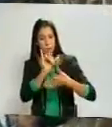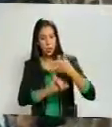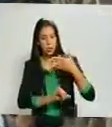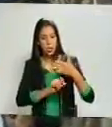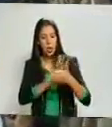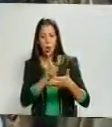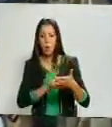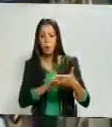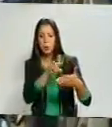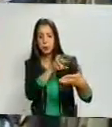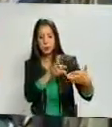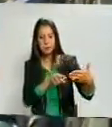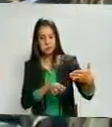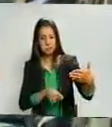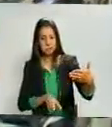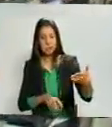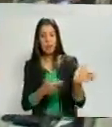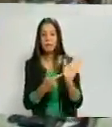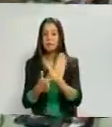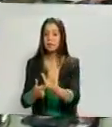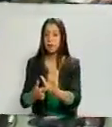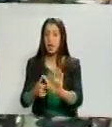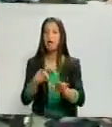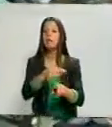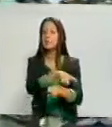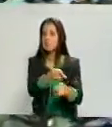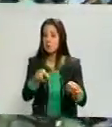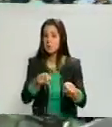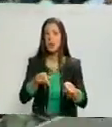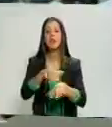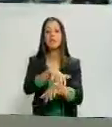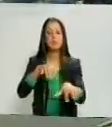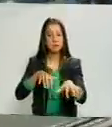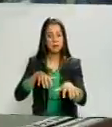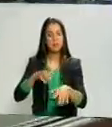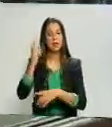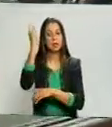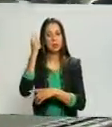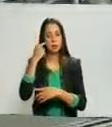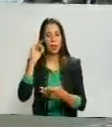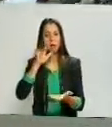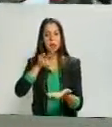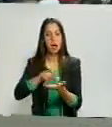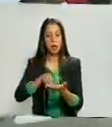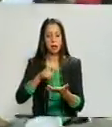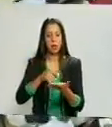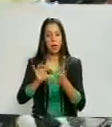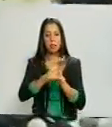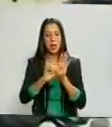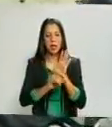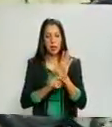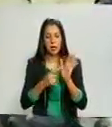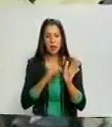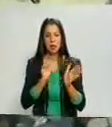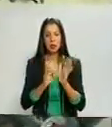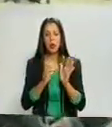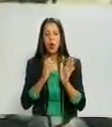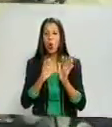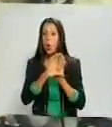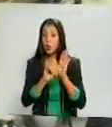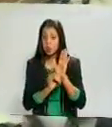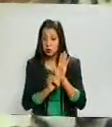y sometido a consideración, resultó aprobado por unanimidad el decreto constituyente sobre la